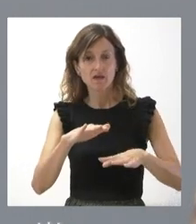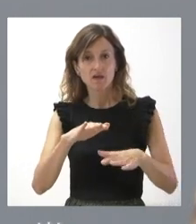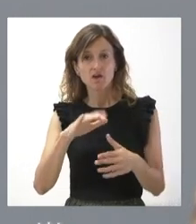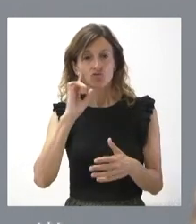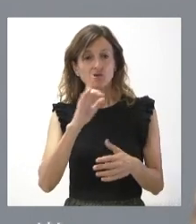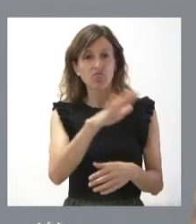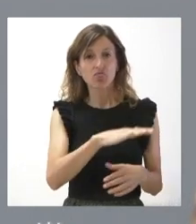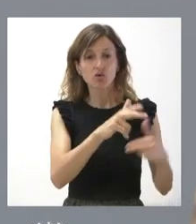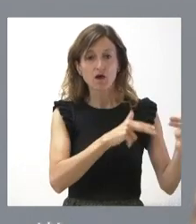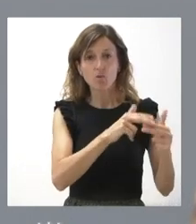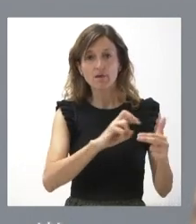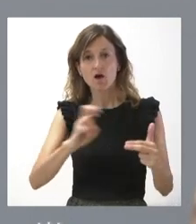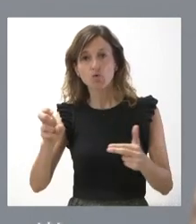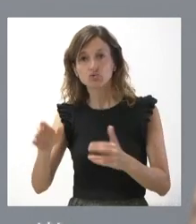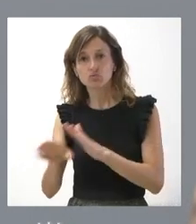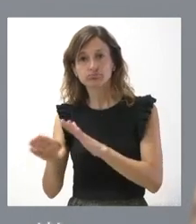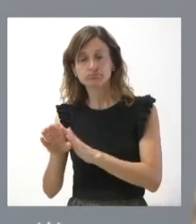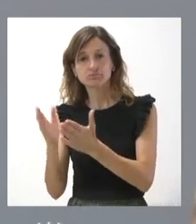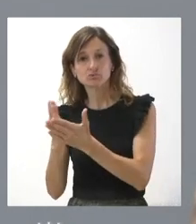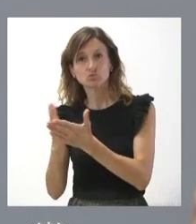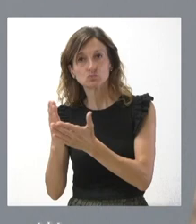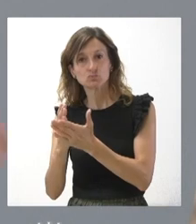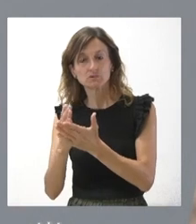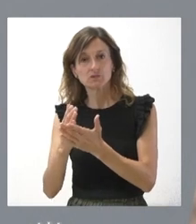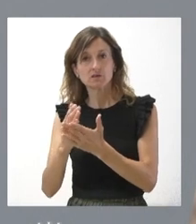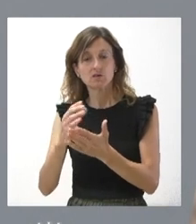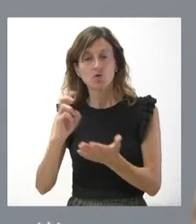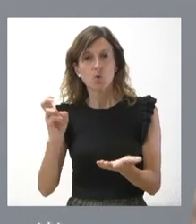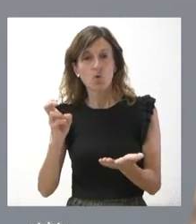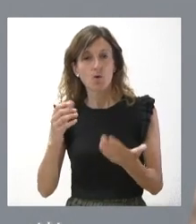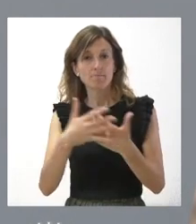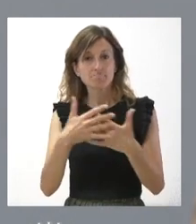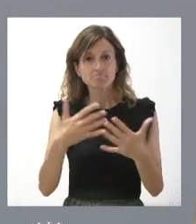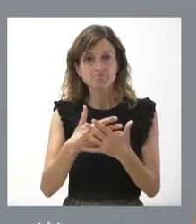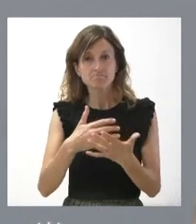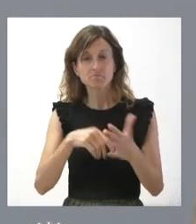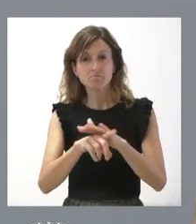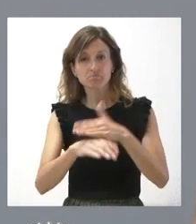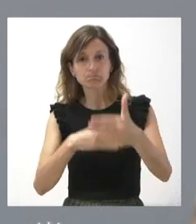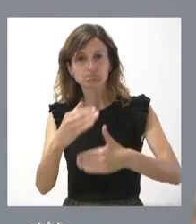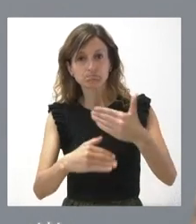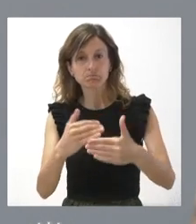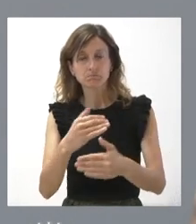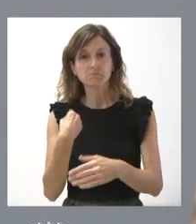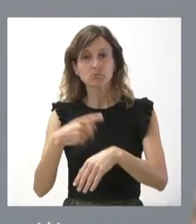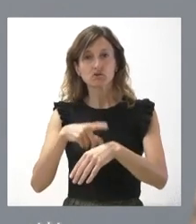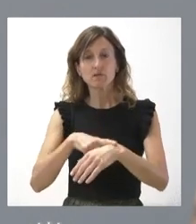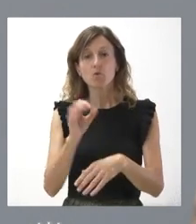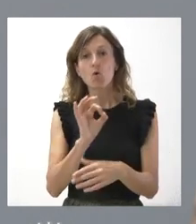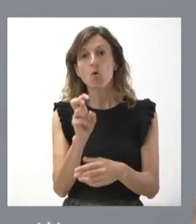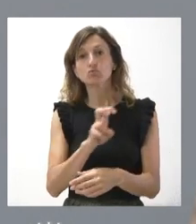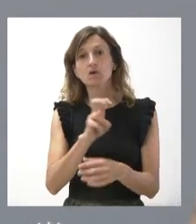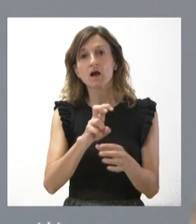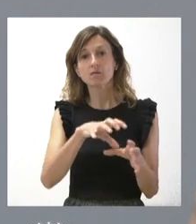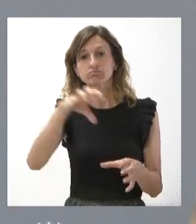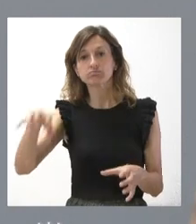ala y poderse establecer el sistema educativo en otro ala e irse evolucionando las obras compatibles con la educación, o buscaremos